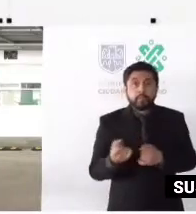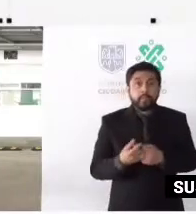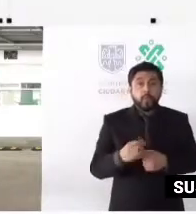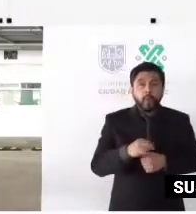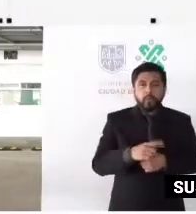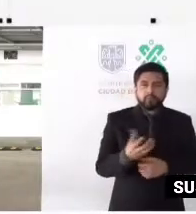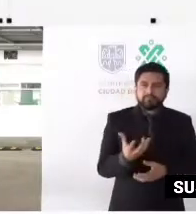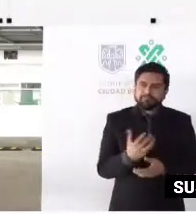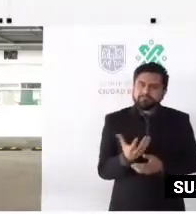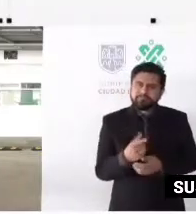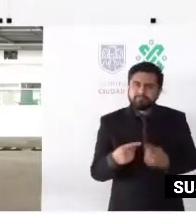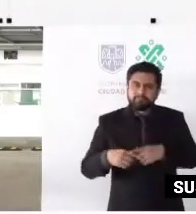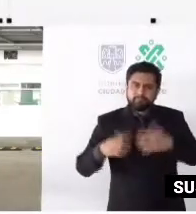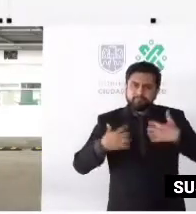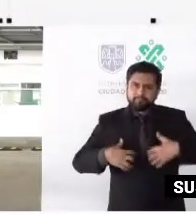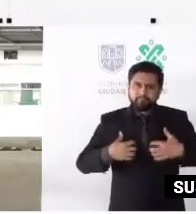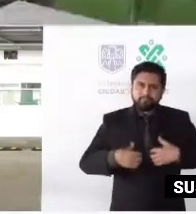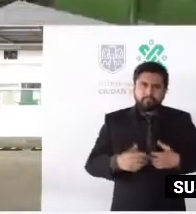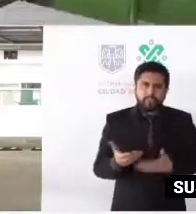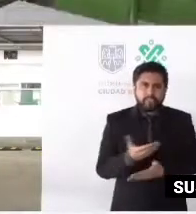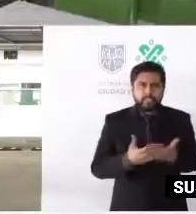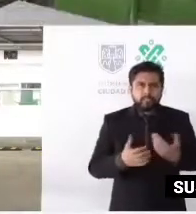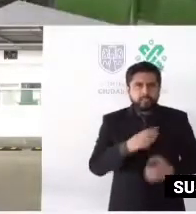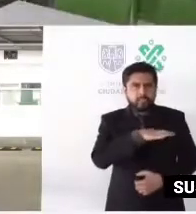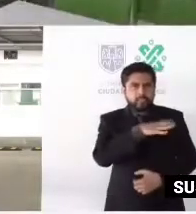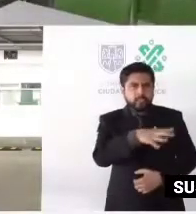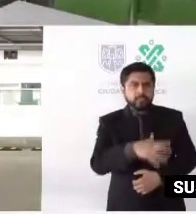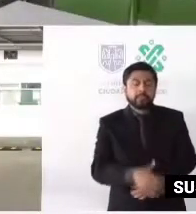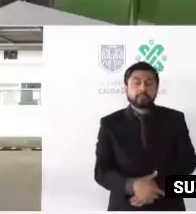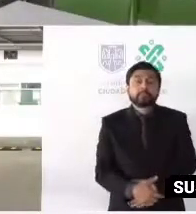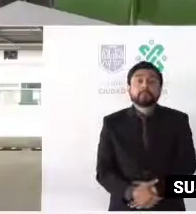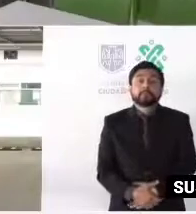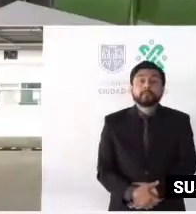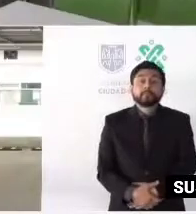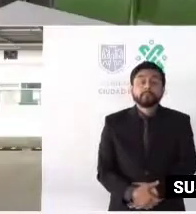servicios generales. La que sigue, por favor.